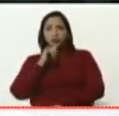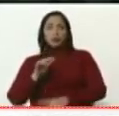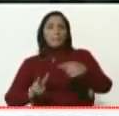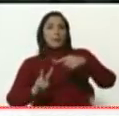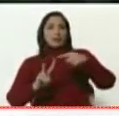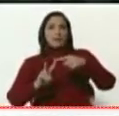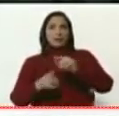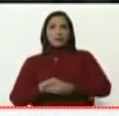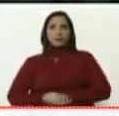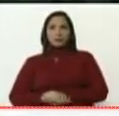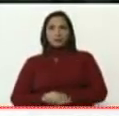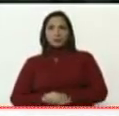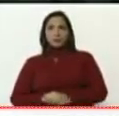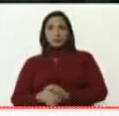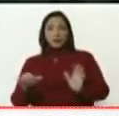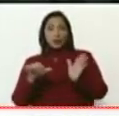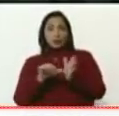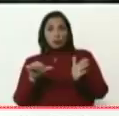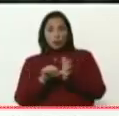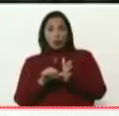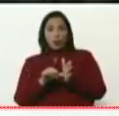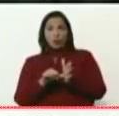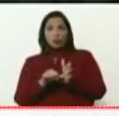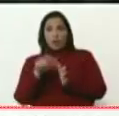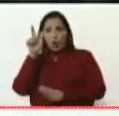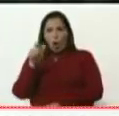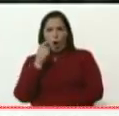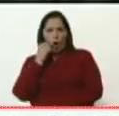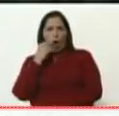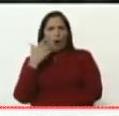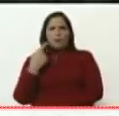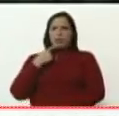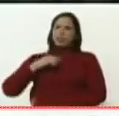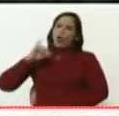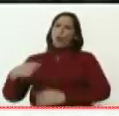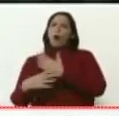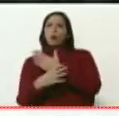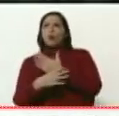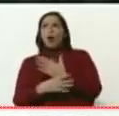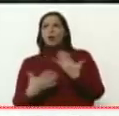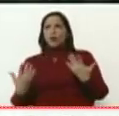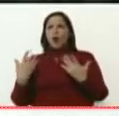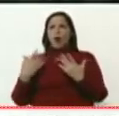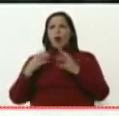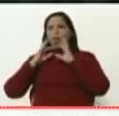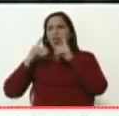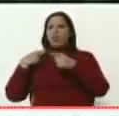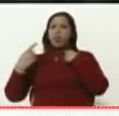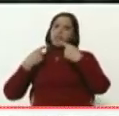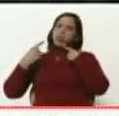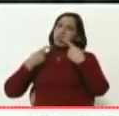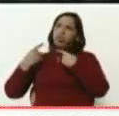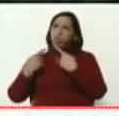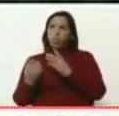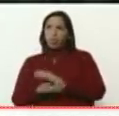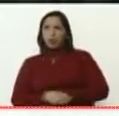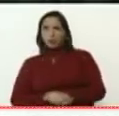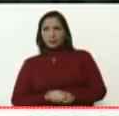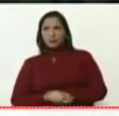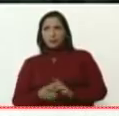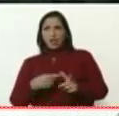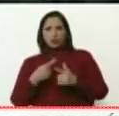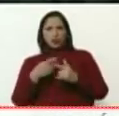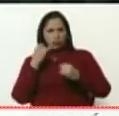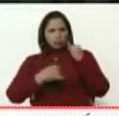Televisión, donde este señor Mayor Parra se le cuadraba a Juan Guaidó y le decía una cantidad de sandeces. Y miren lo que terminó pasando con